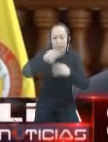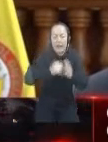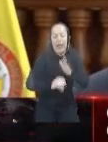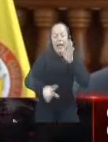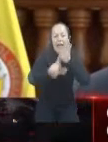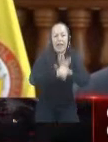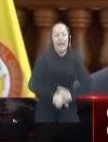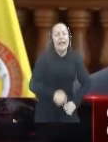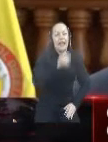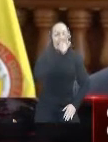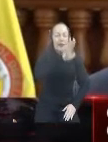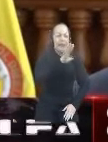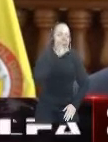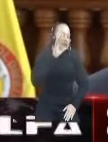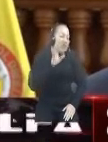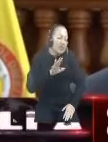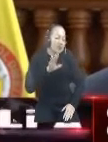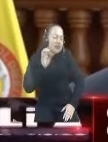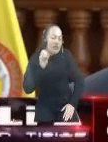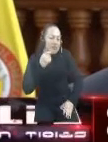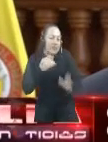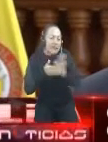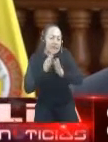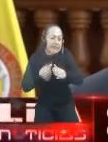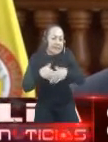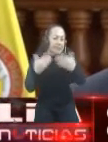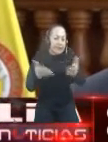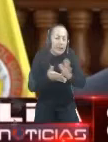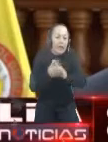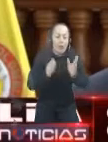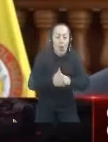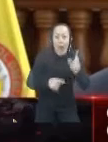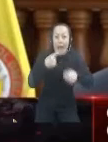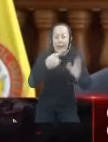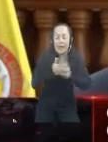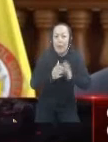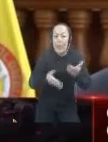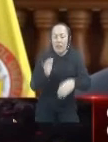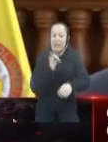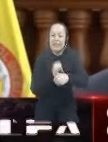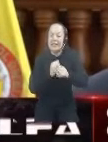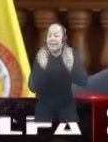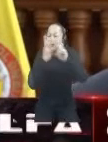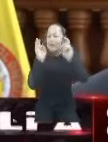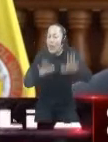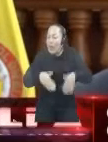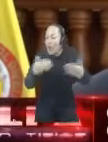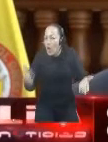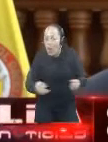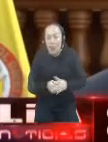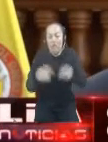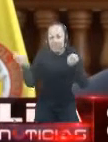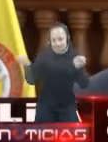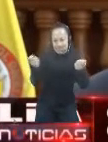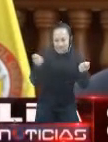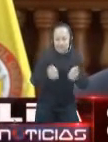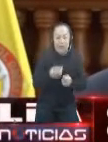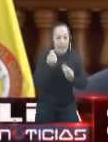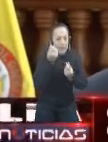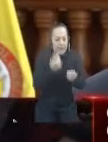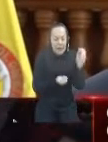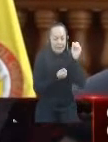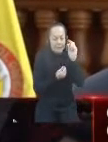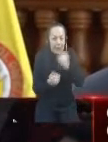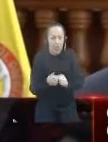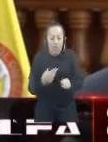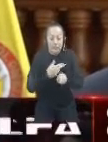550 y que establece una especie de institución en donde se manejarán los recursos tendientes a